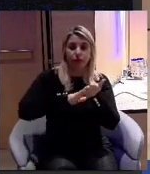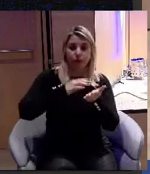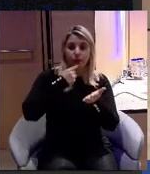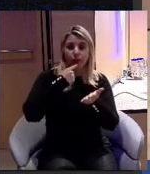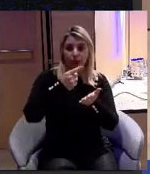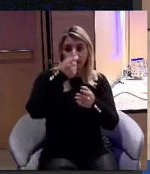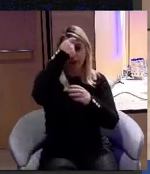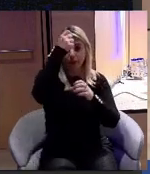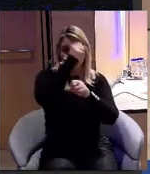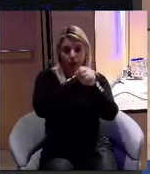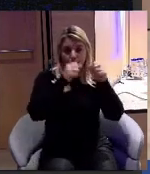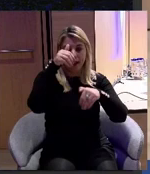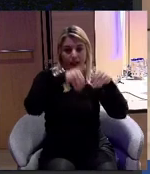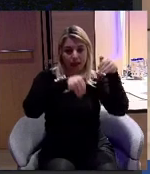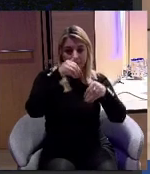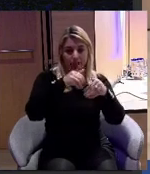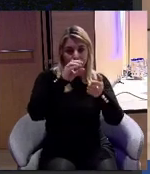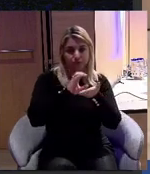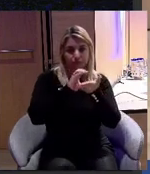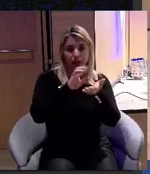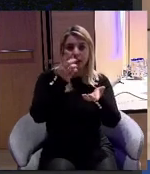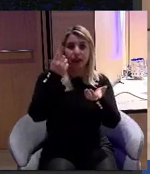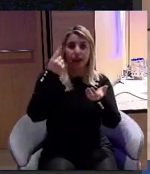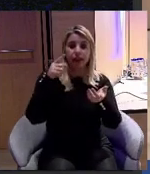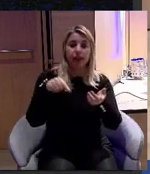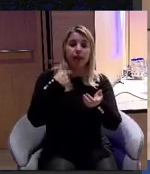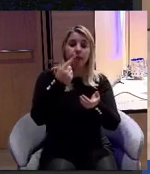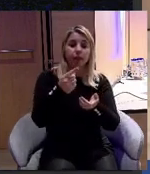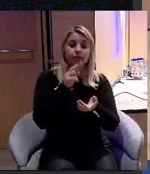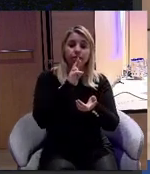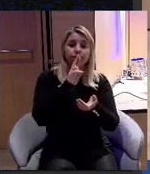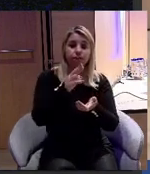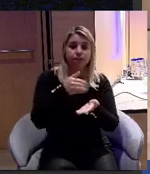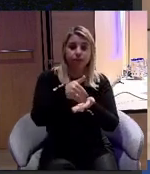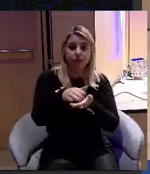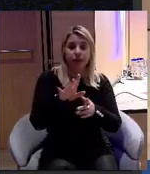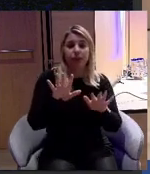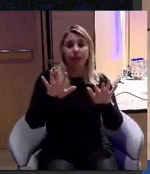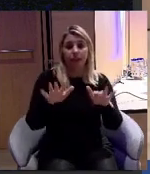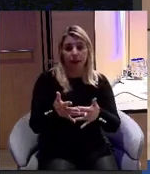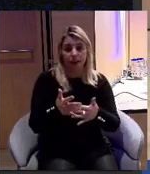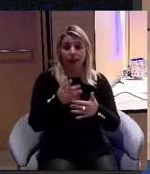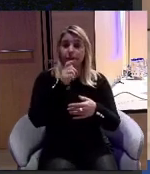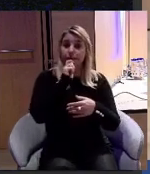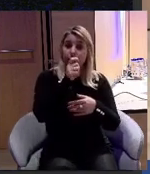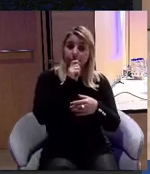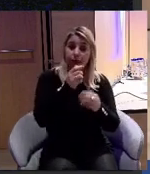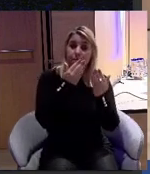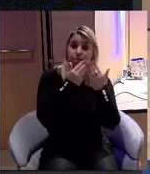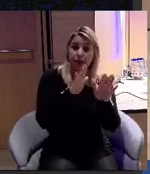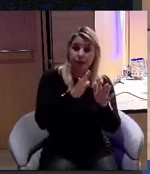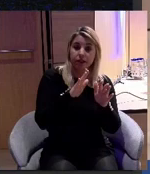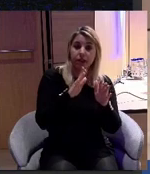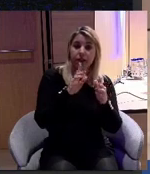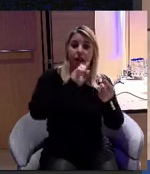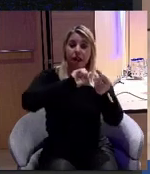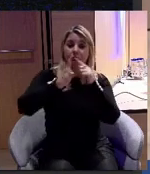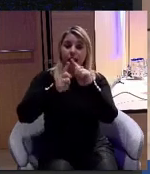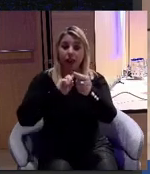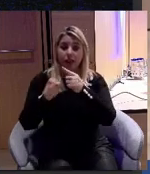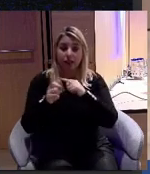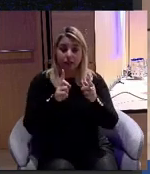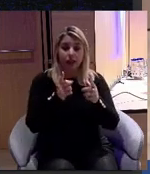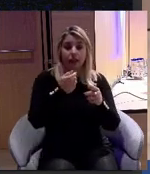tecnología y elecciones el resultado fue que los periodistas entusiasmado empezaron a encontrar el vínculo entre